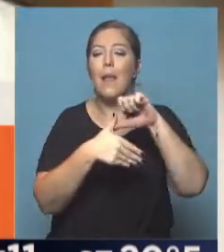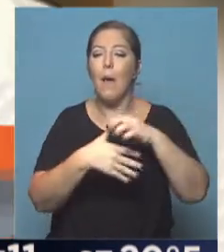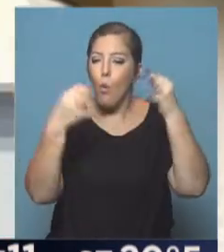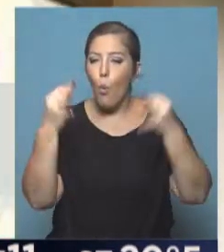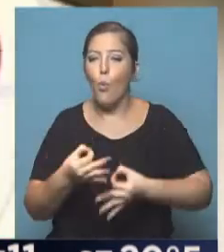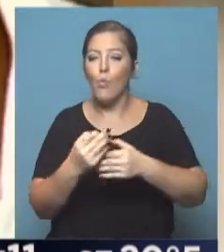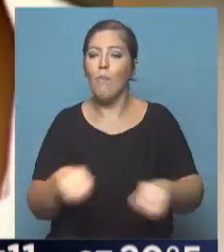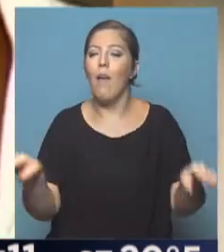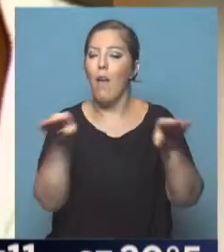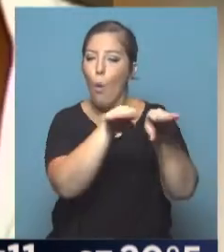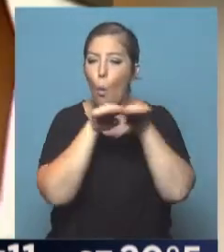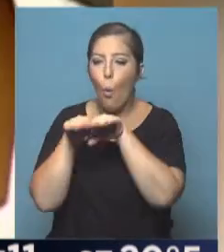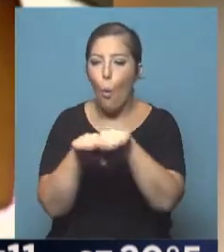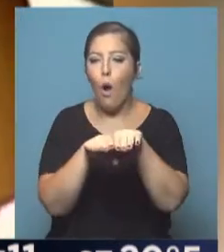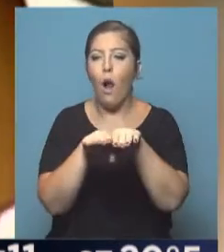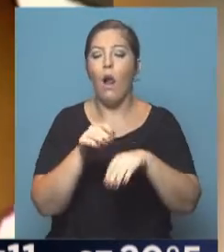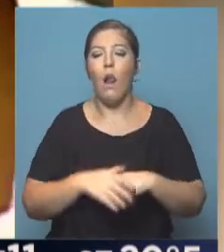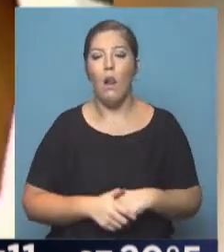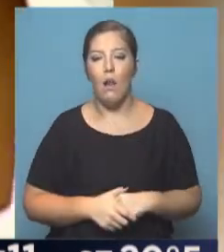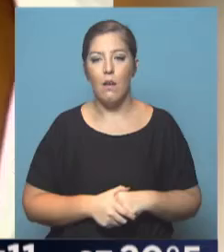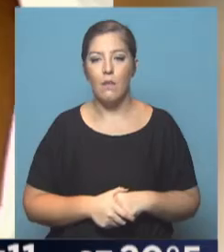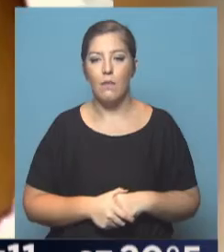más equitativa, más